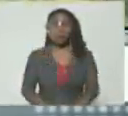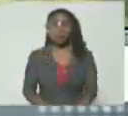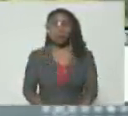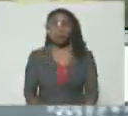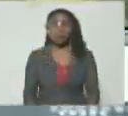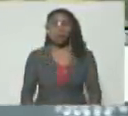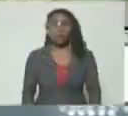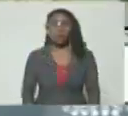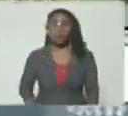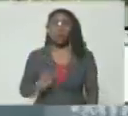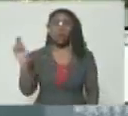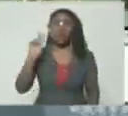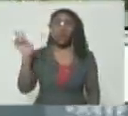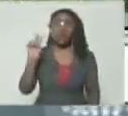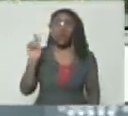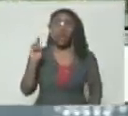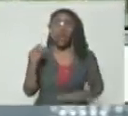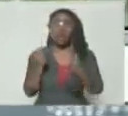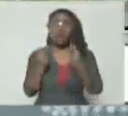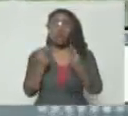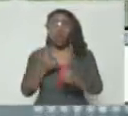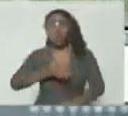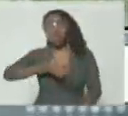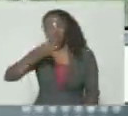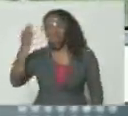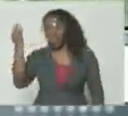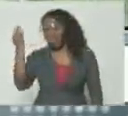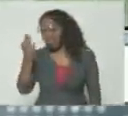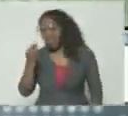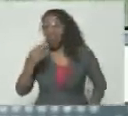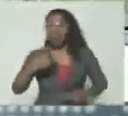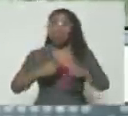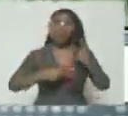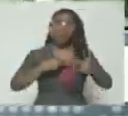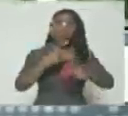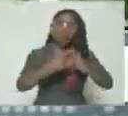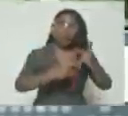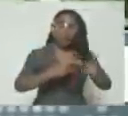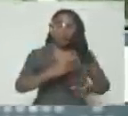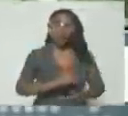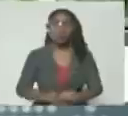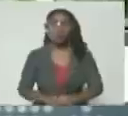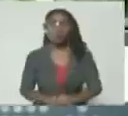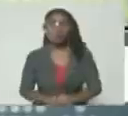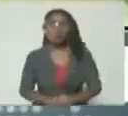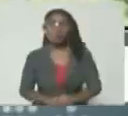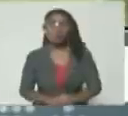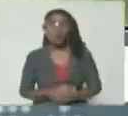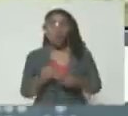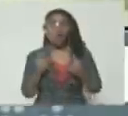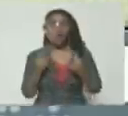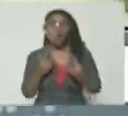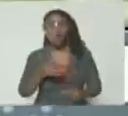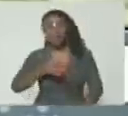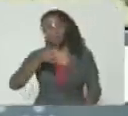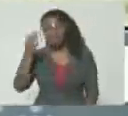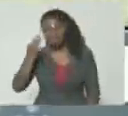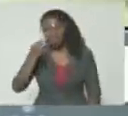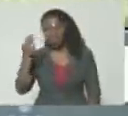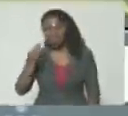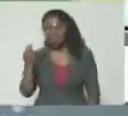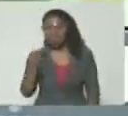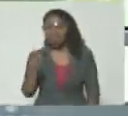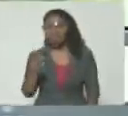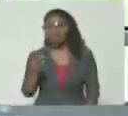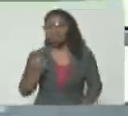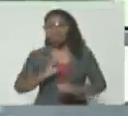Una Venezuela con una economía real productiva, una economía real,